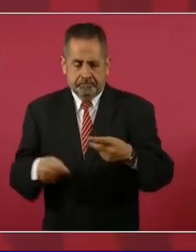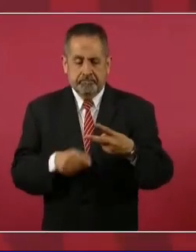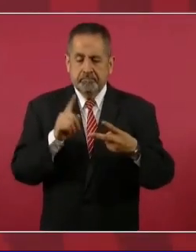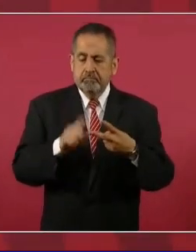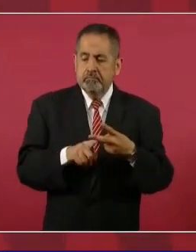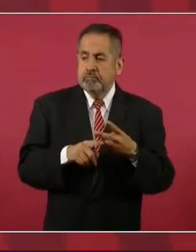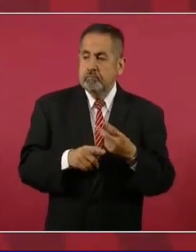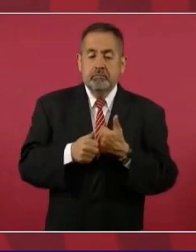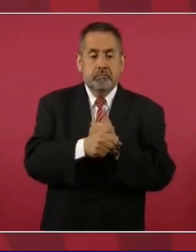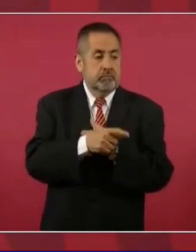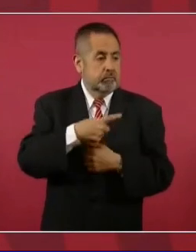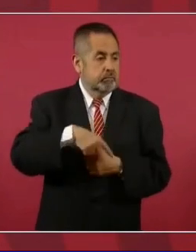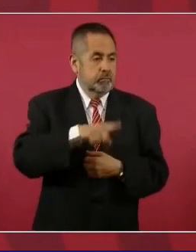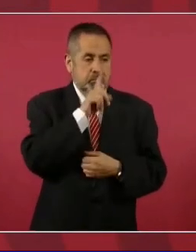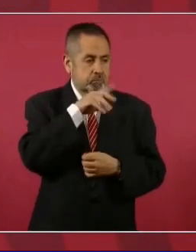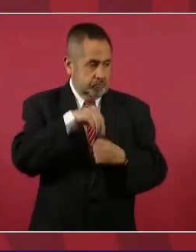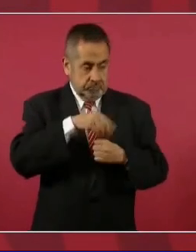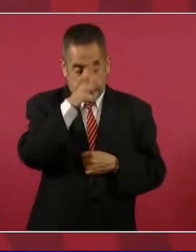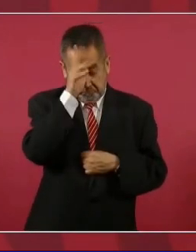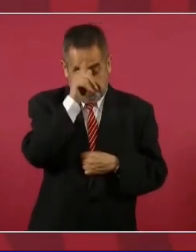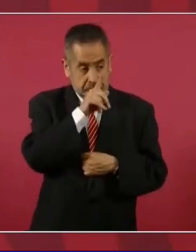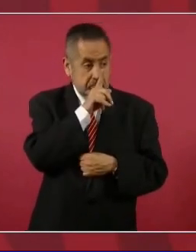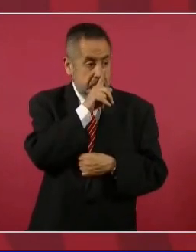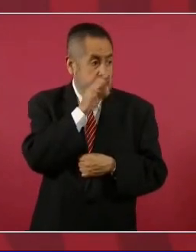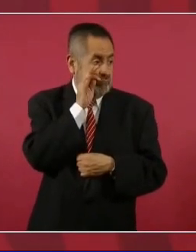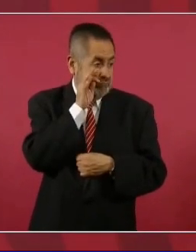Había como un pacto de silencio